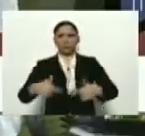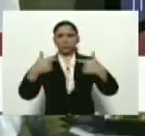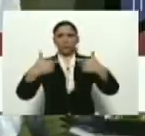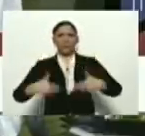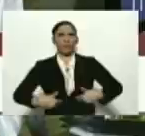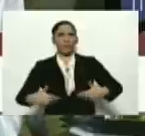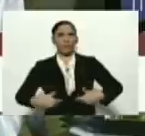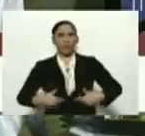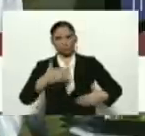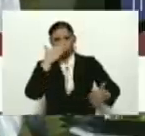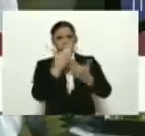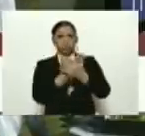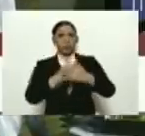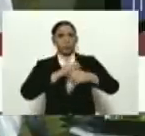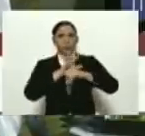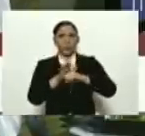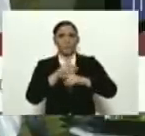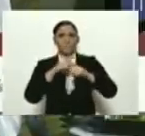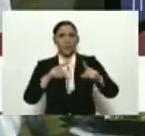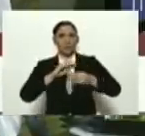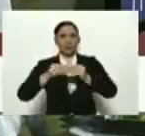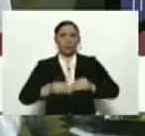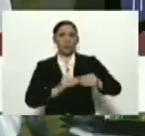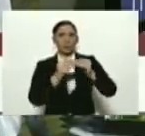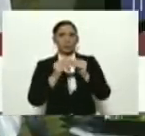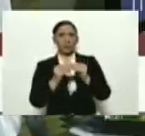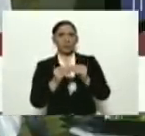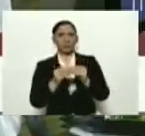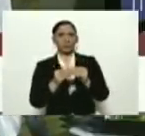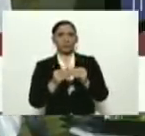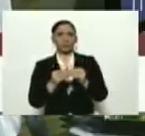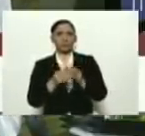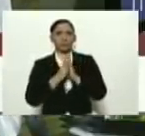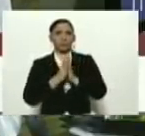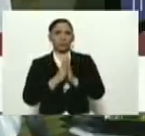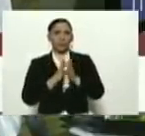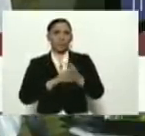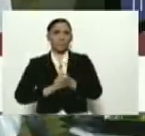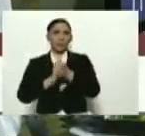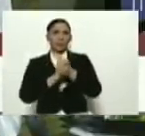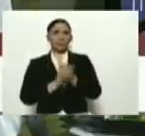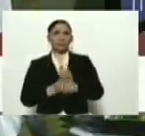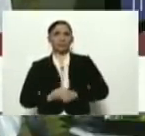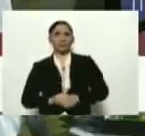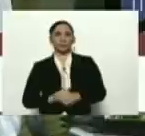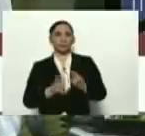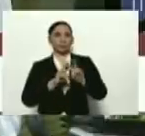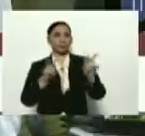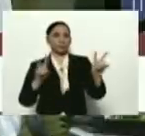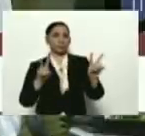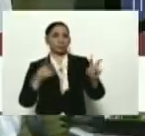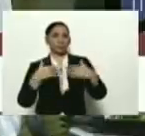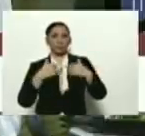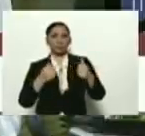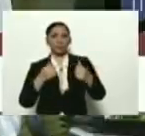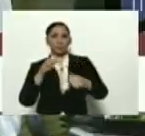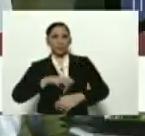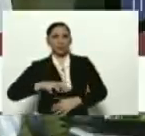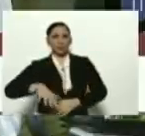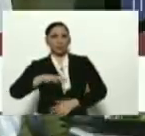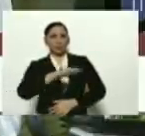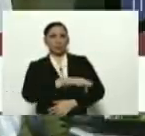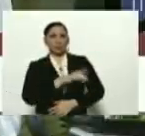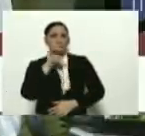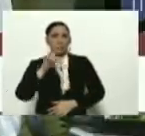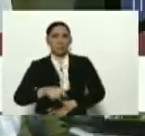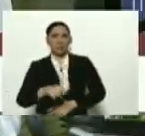pandemia y para la recuperación. Excelencias y amigos, la paz y la seguridad regionales